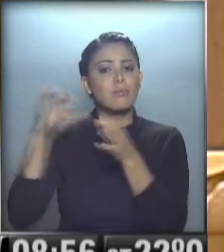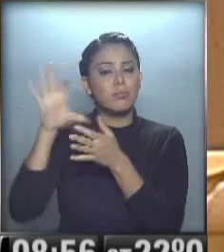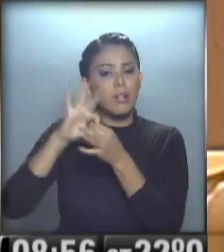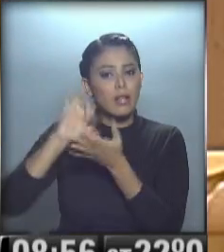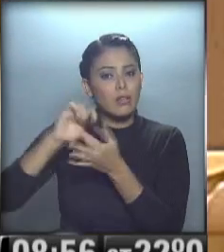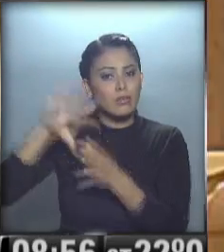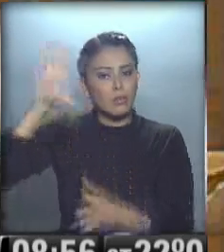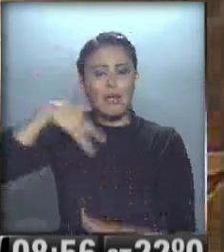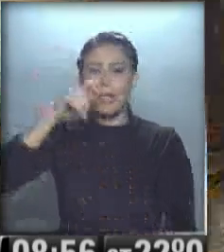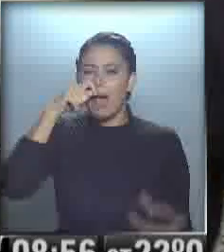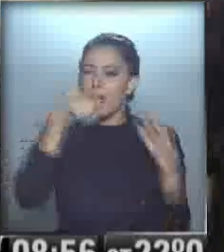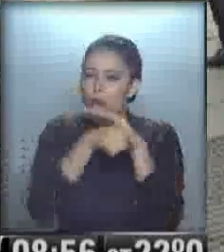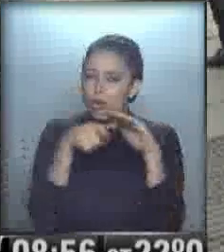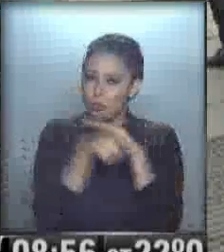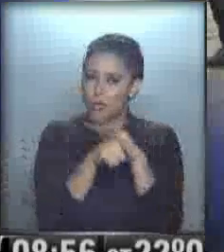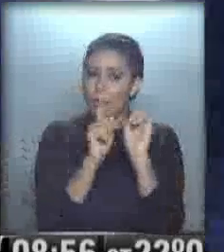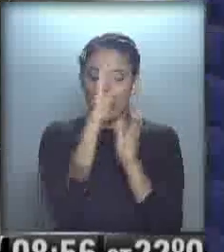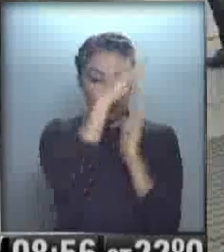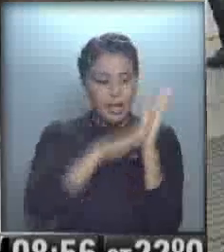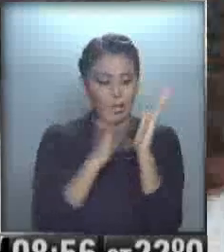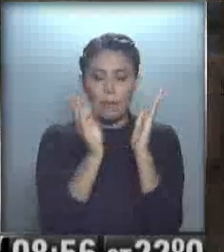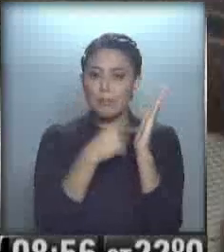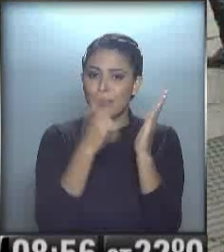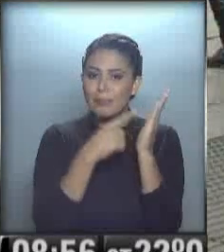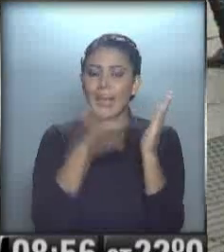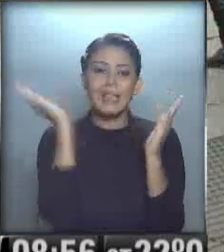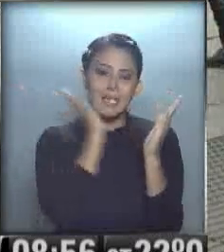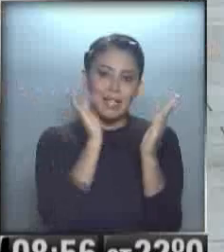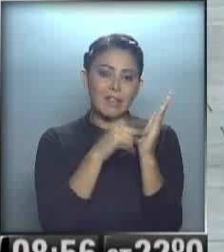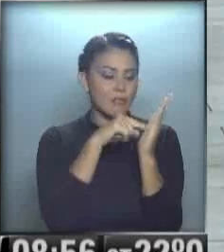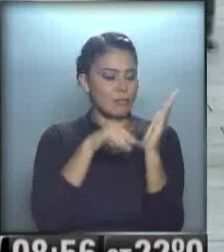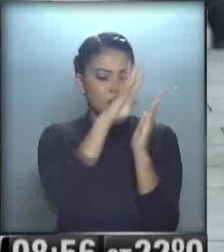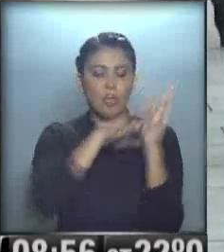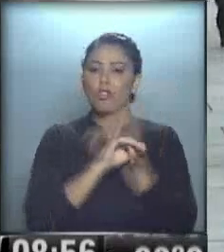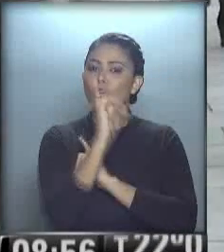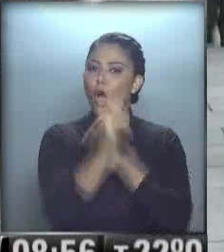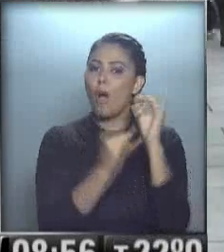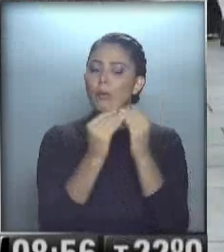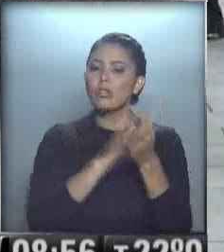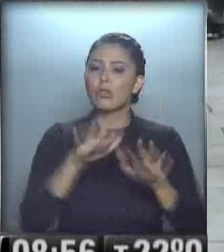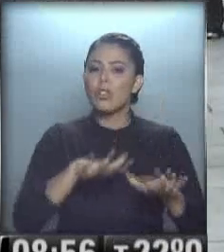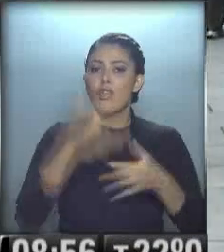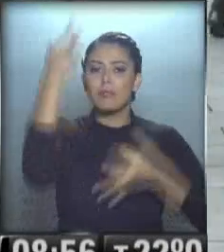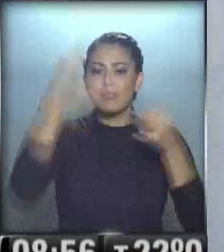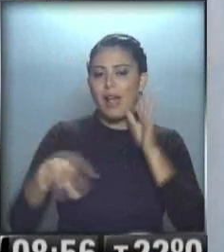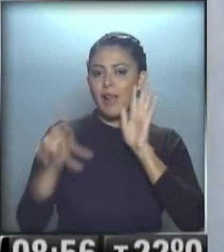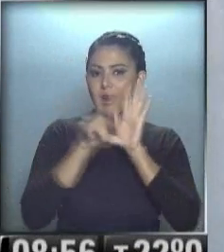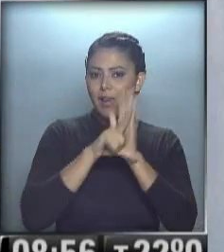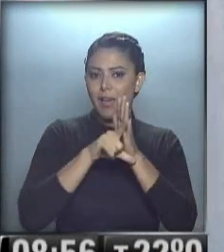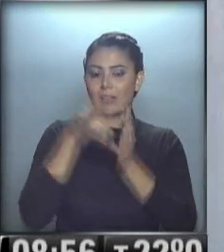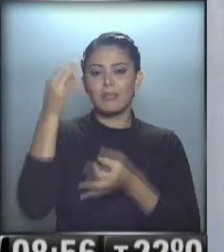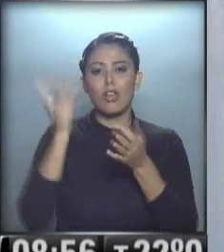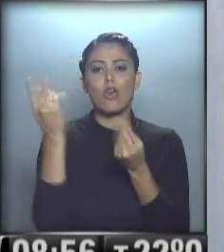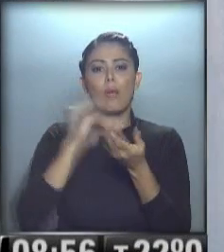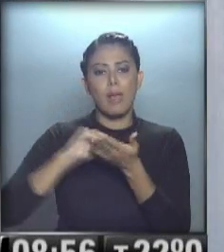de corrupción se producen. El texto de 16 páginas repasa con detalles el marco legal, jurídico e institucional de las